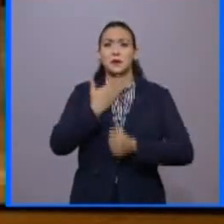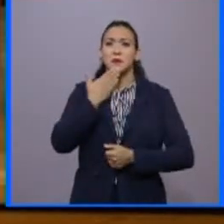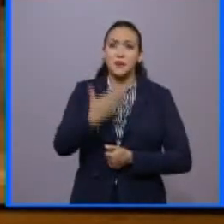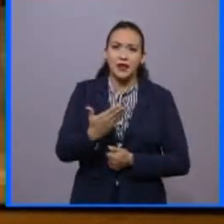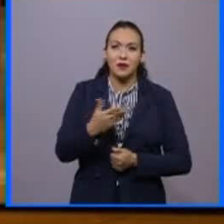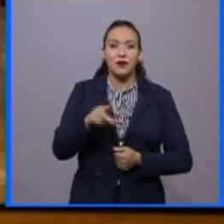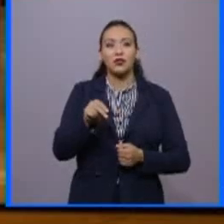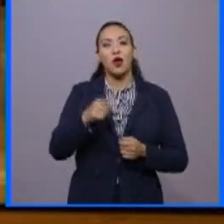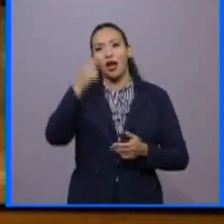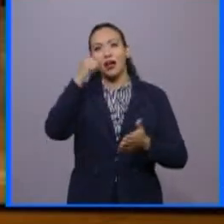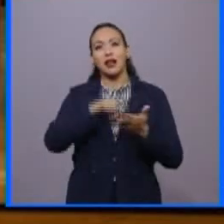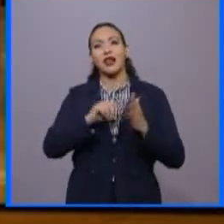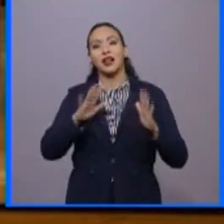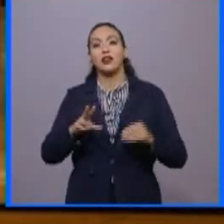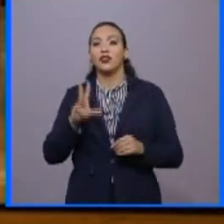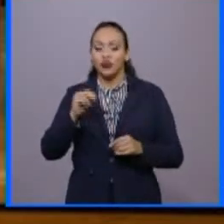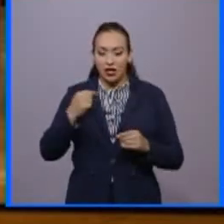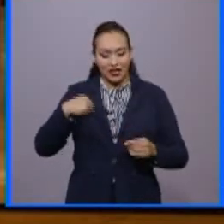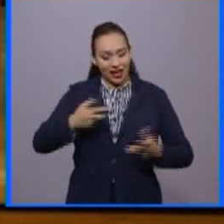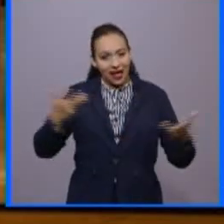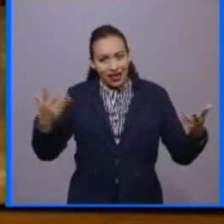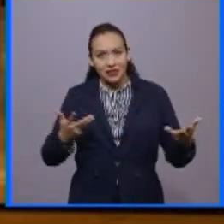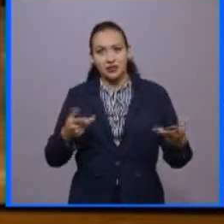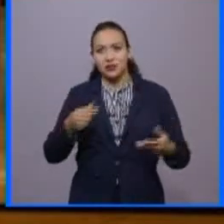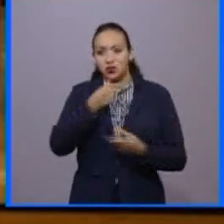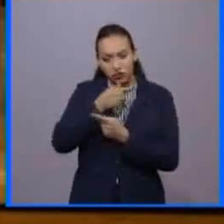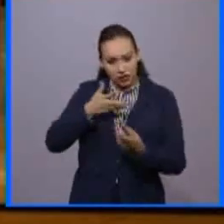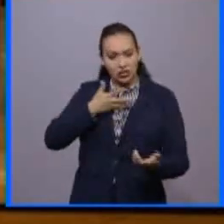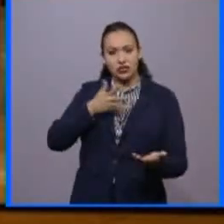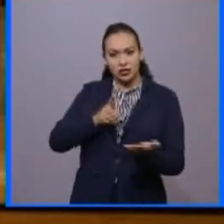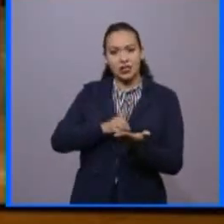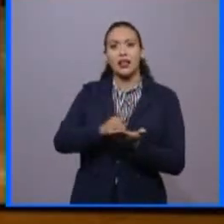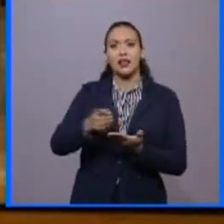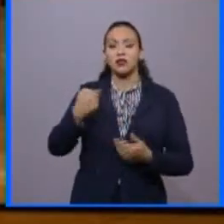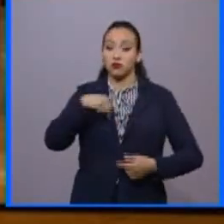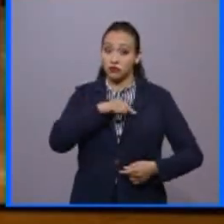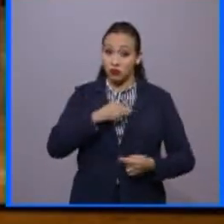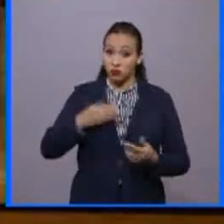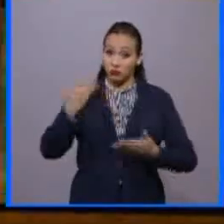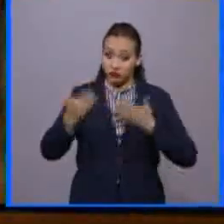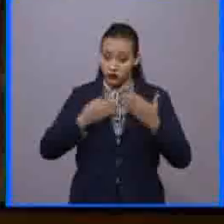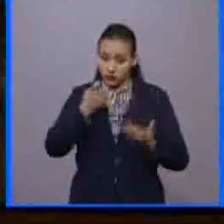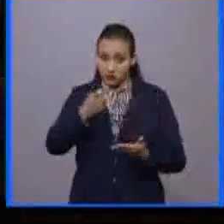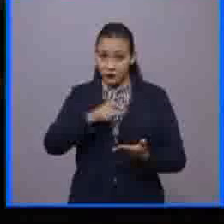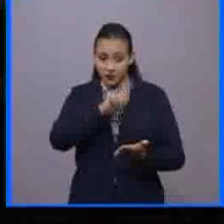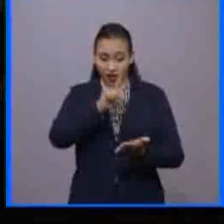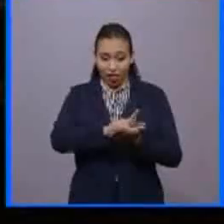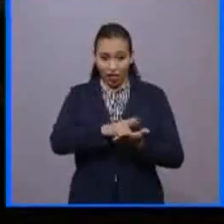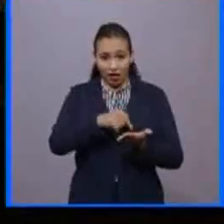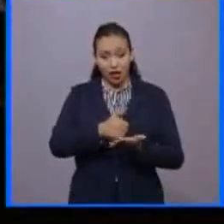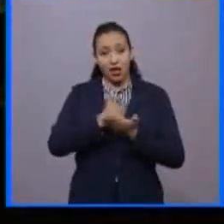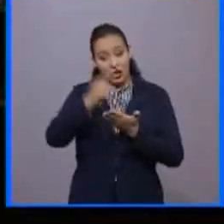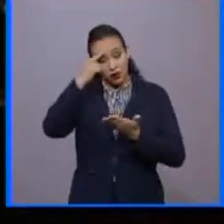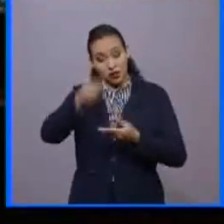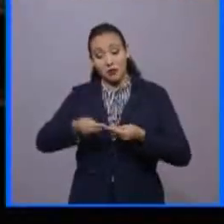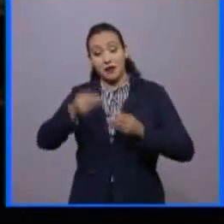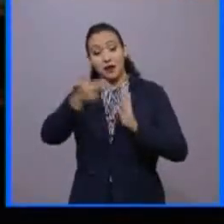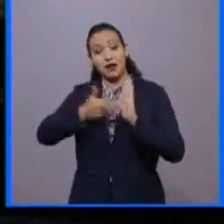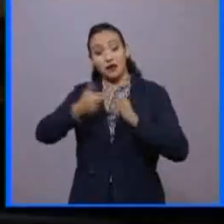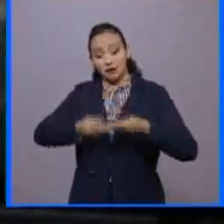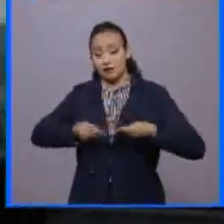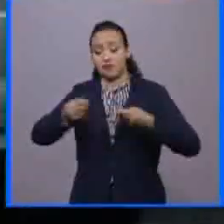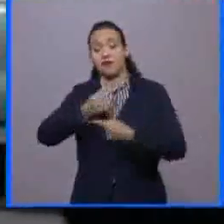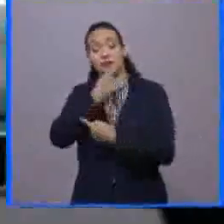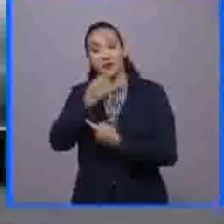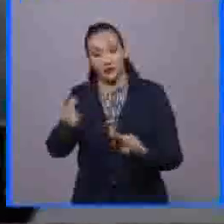creando. Entonces no quieren estudiar derecho. La ministra destacó que el derecho es una herramienta de transformación